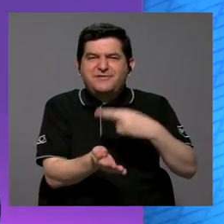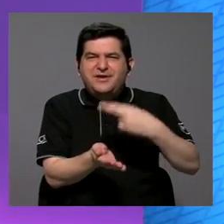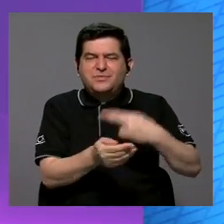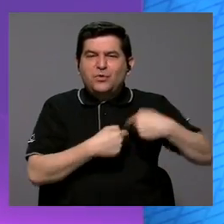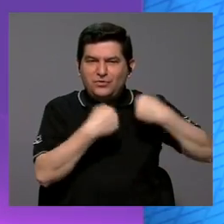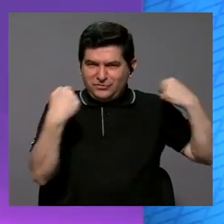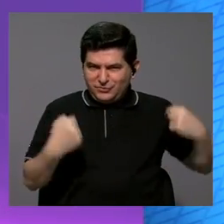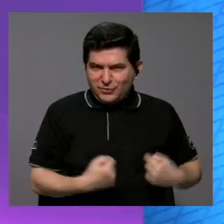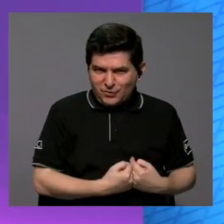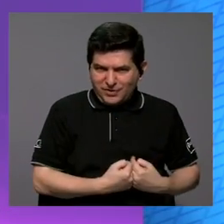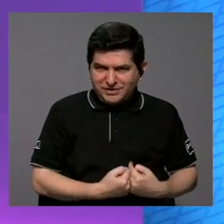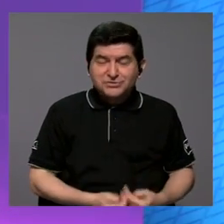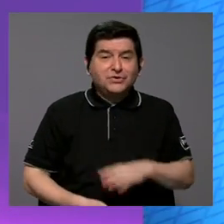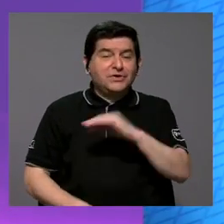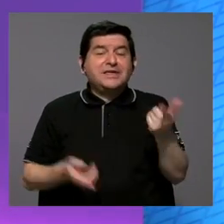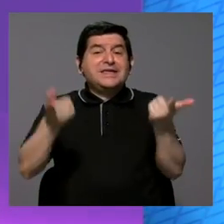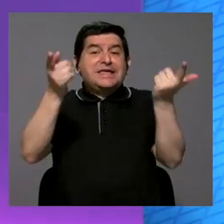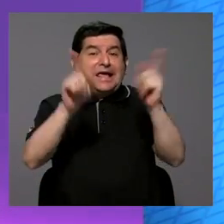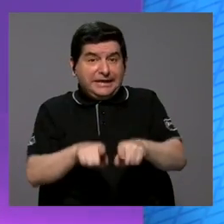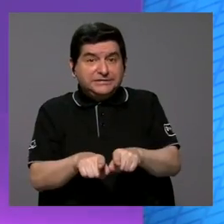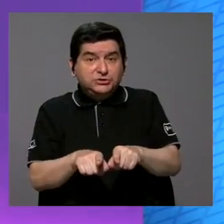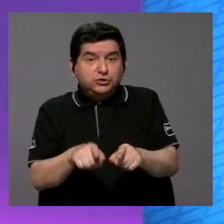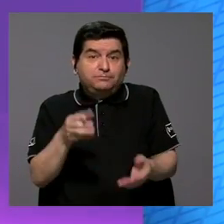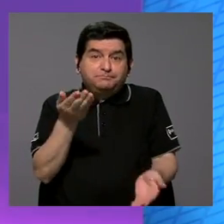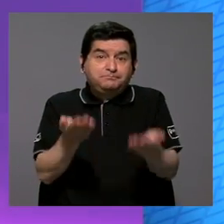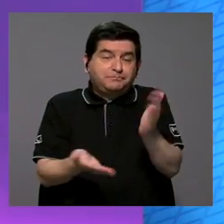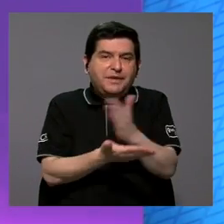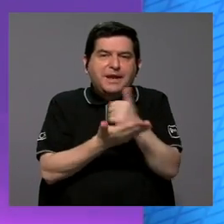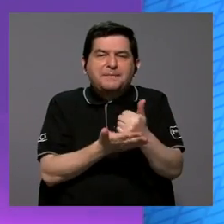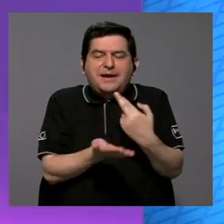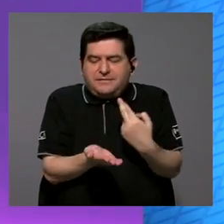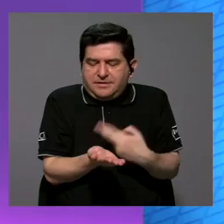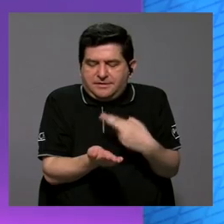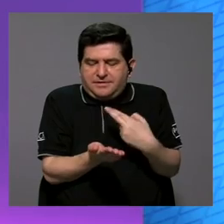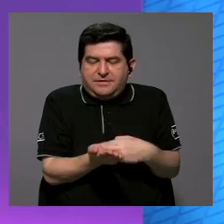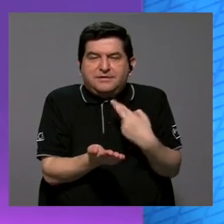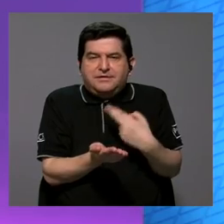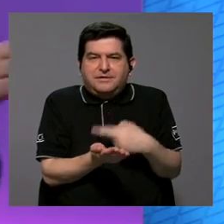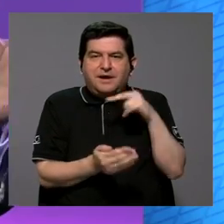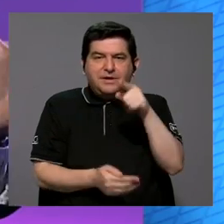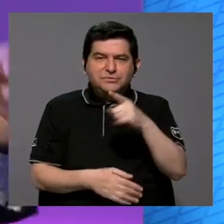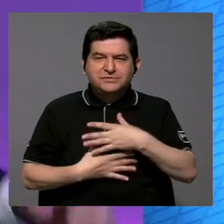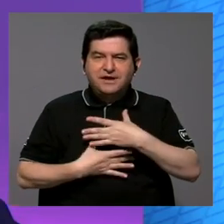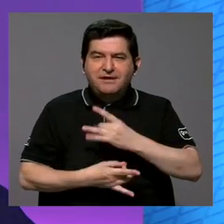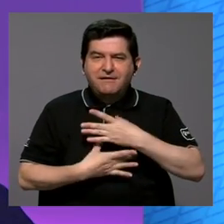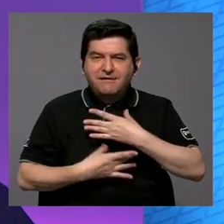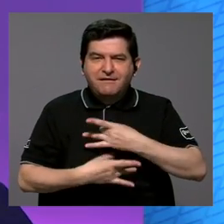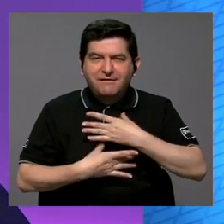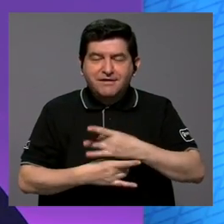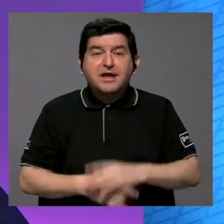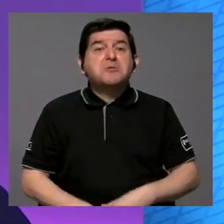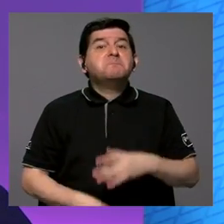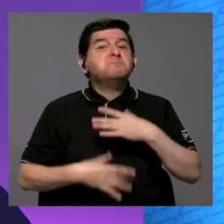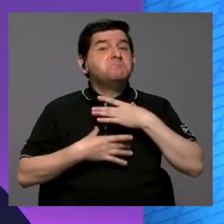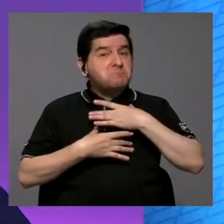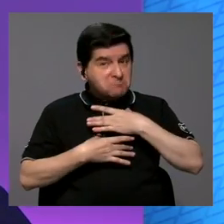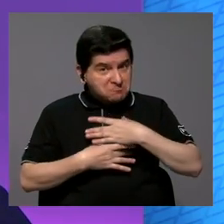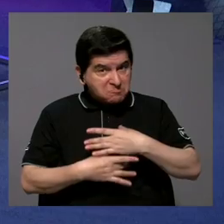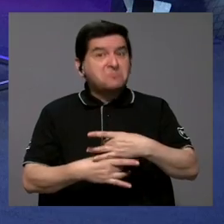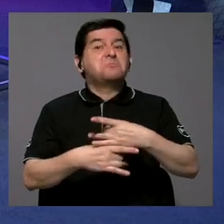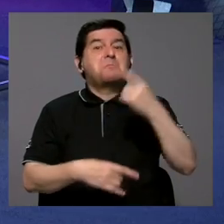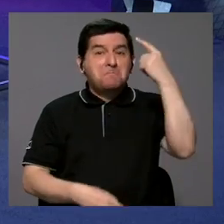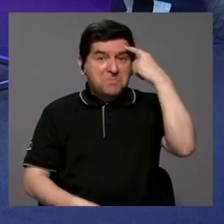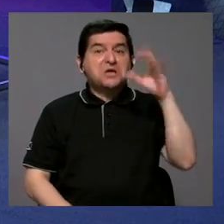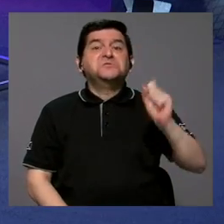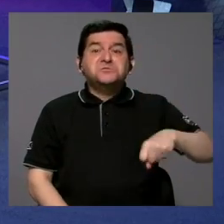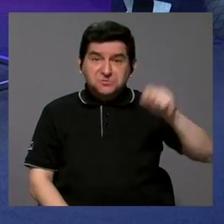corazón, con el hecho de que tal vez la parte rítmica te llamaba? Interesante. Me